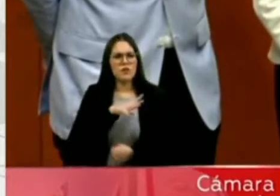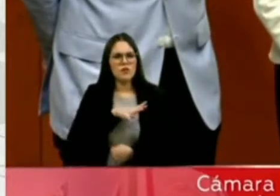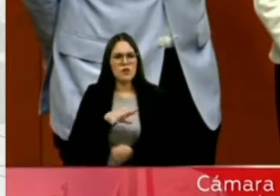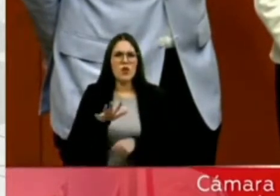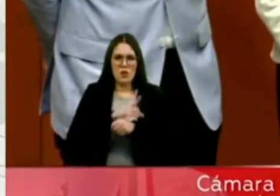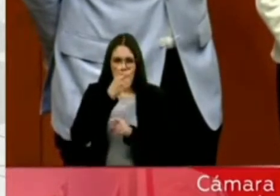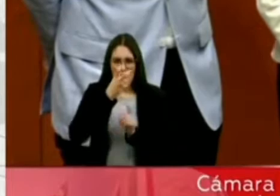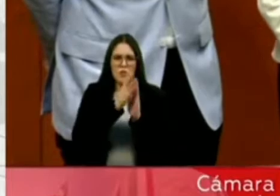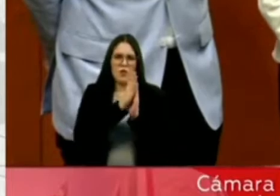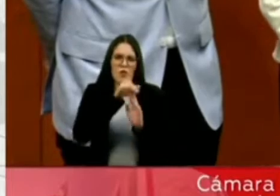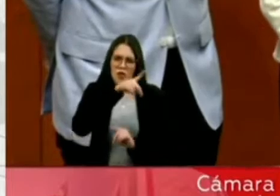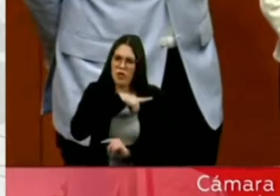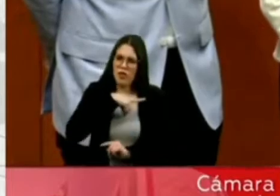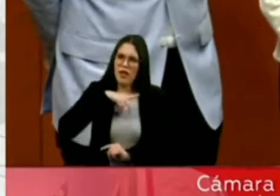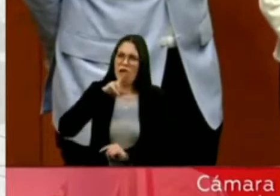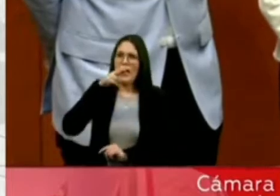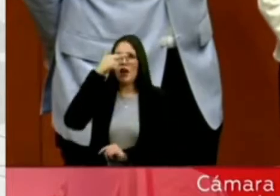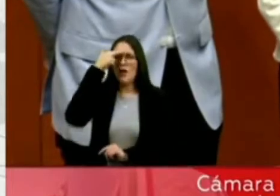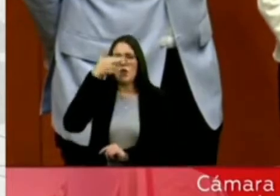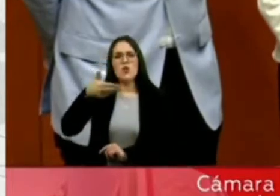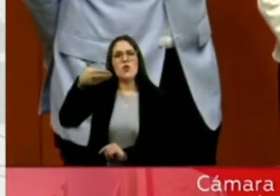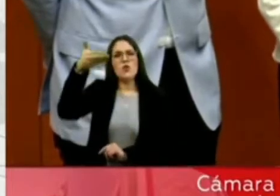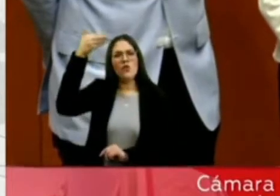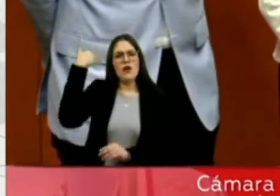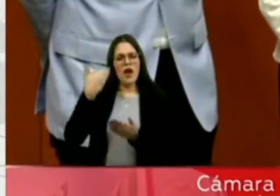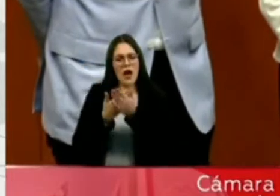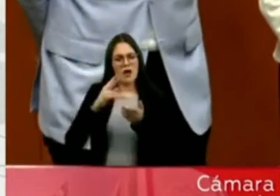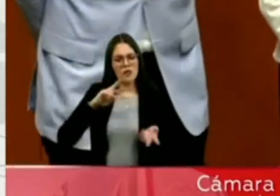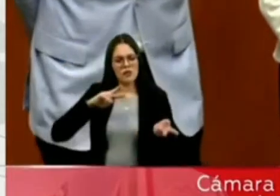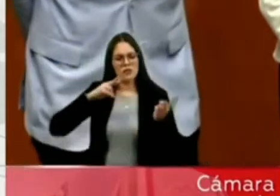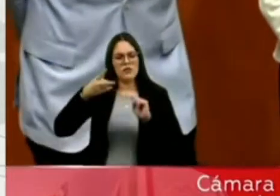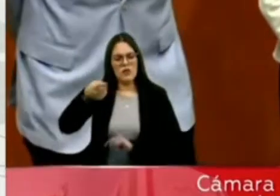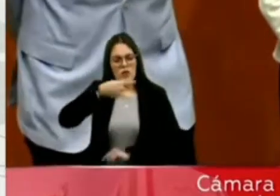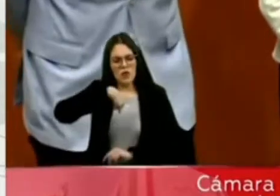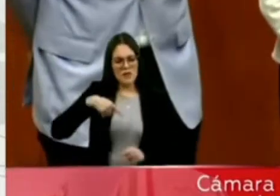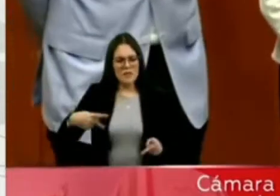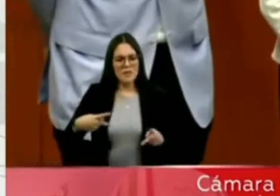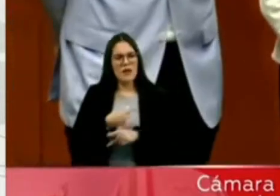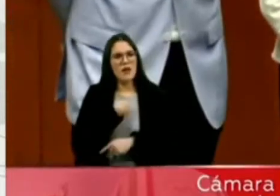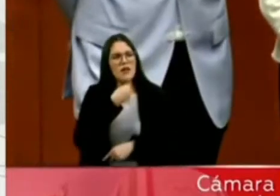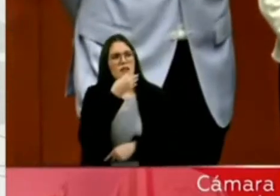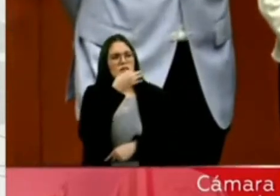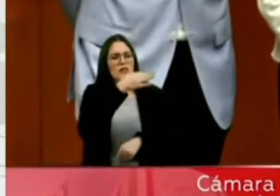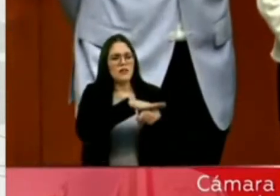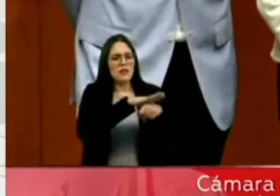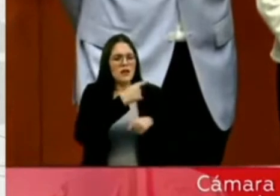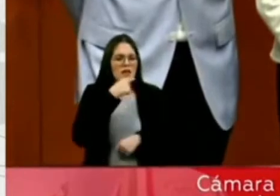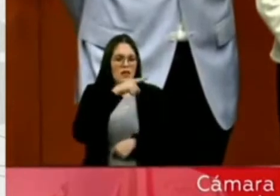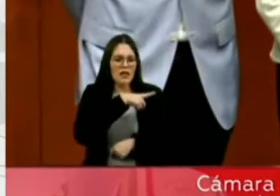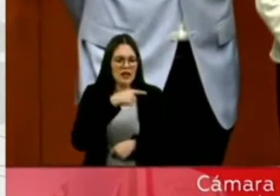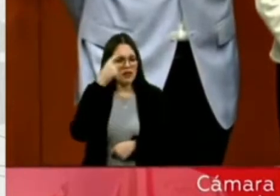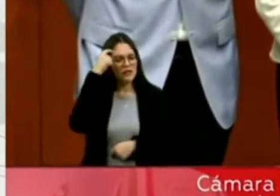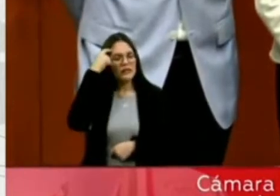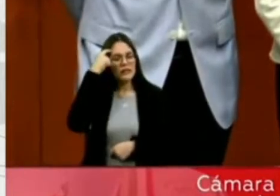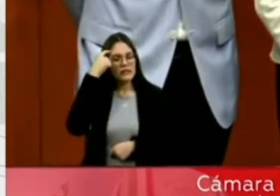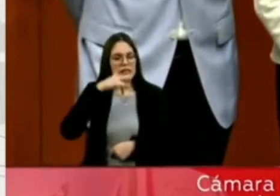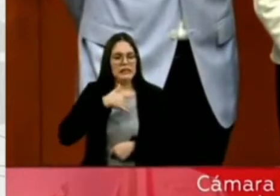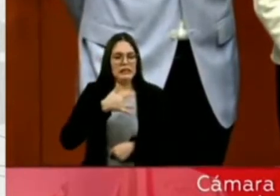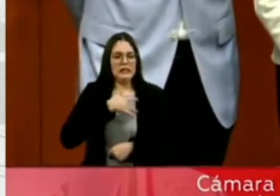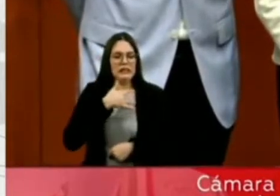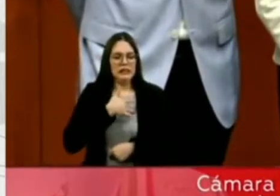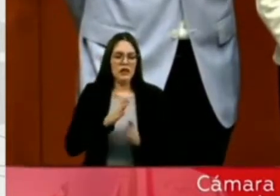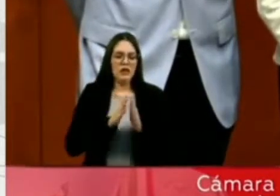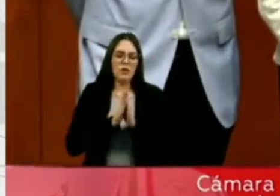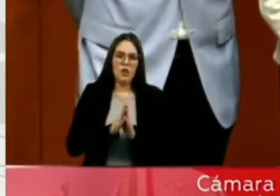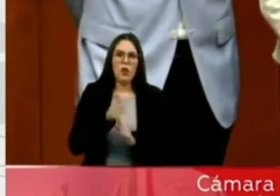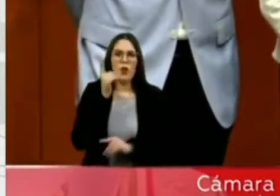historia, que hoy tenga empatía con lo que estamos denunciando aquí y que hagamos todas y todos lo posible